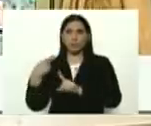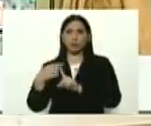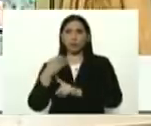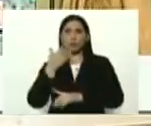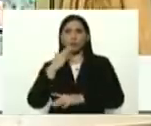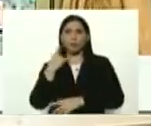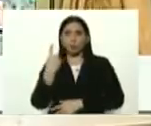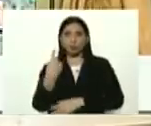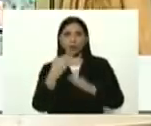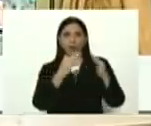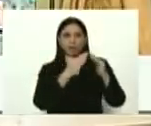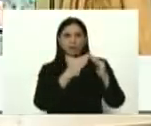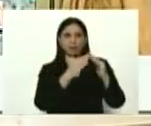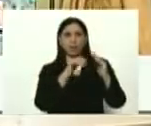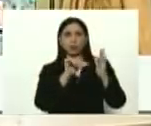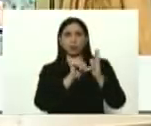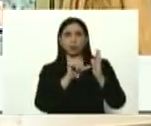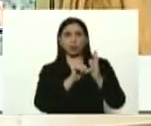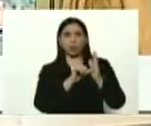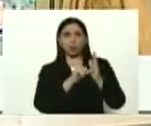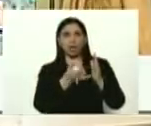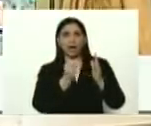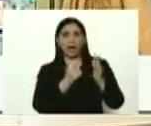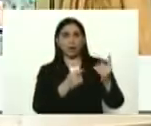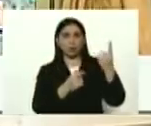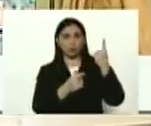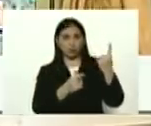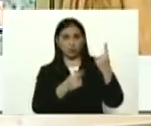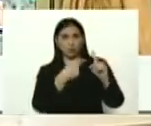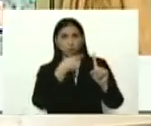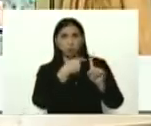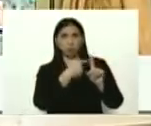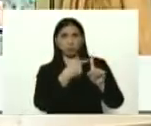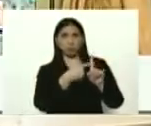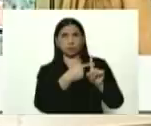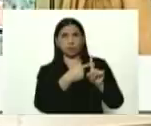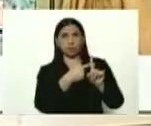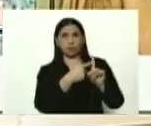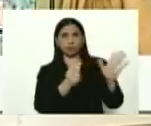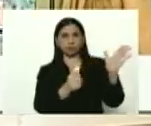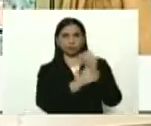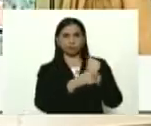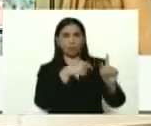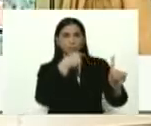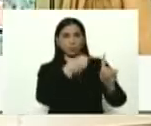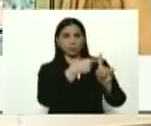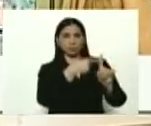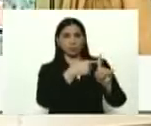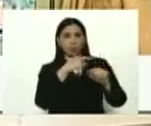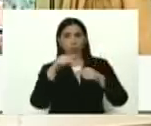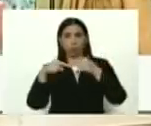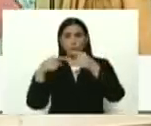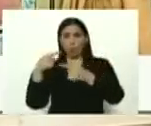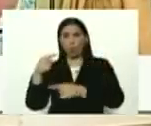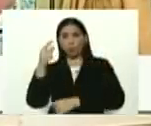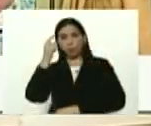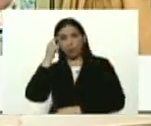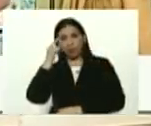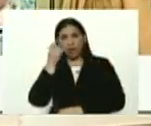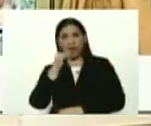en una casa donde nos sale un caso positivo, se detecta el caso positivo y al otro día están los